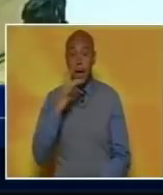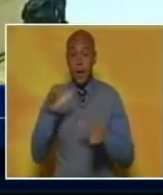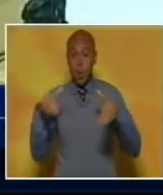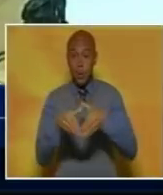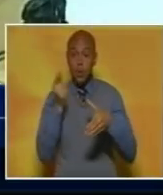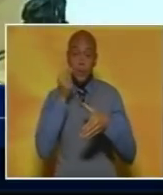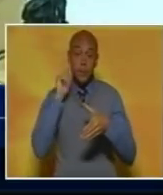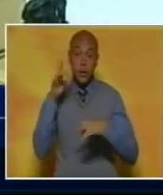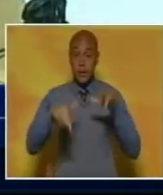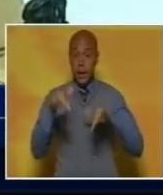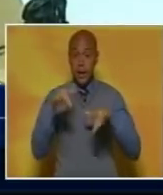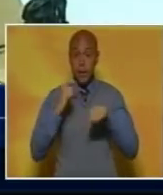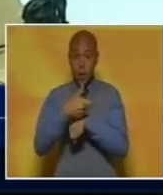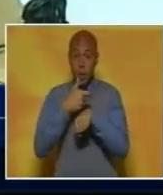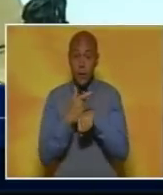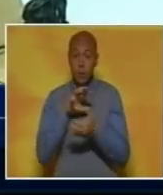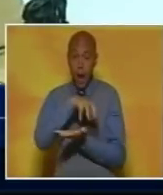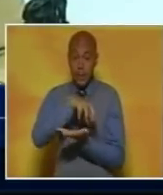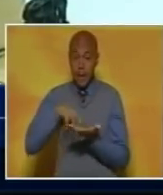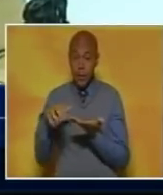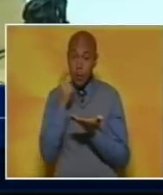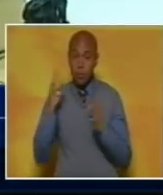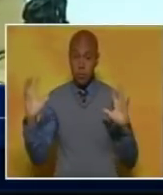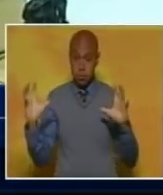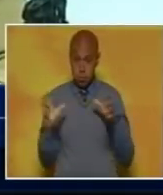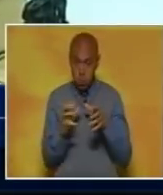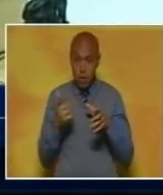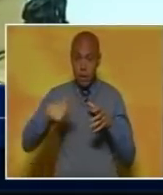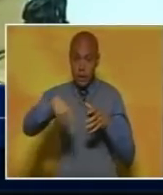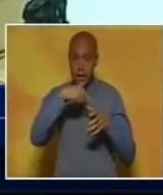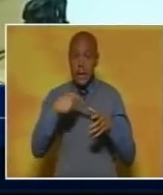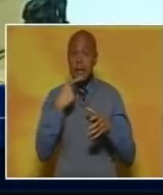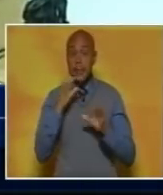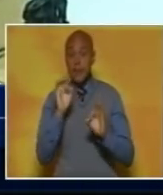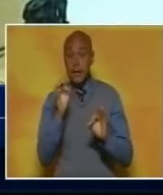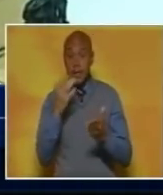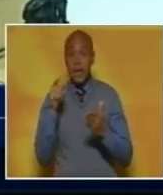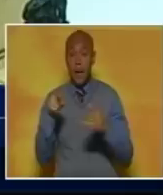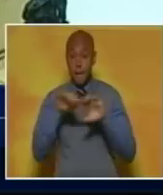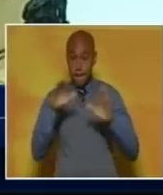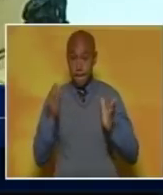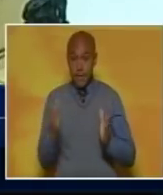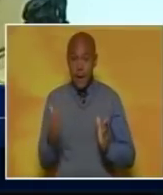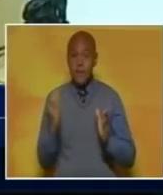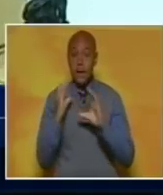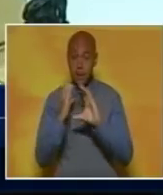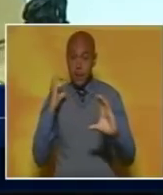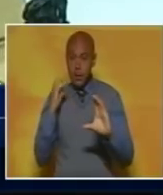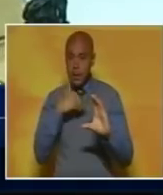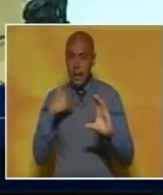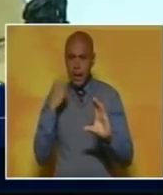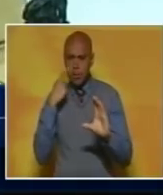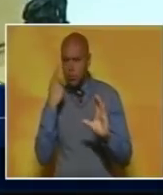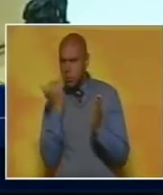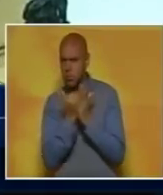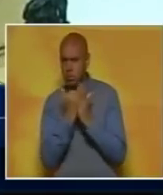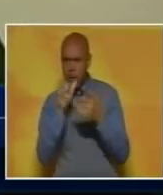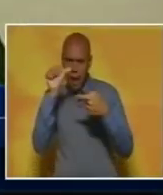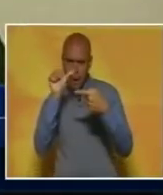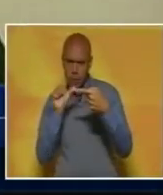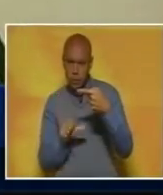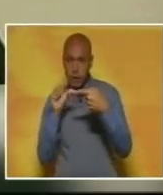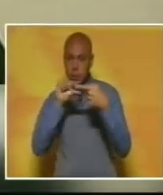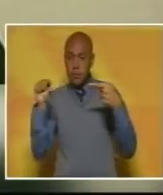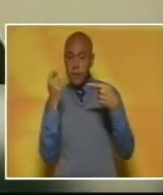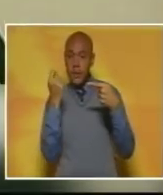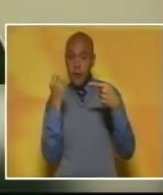con los secretarios de gobierno estatales, Reverol destacó que la mesa de transporte revisará las tarifas del pasaje urbano y un